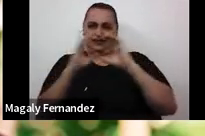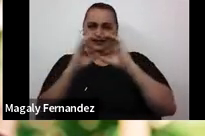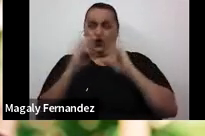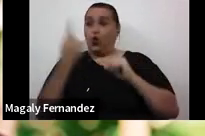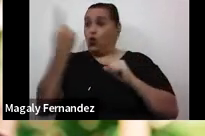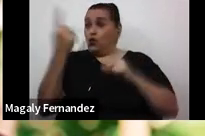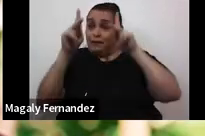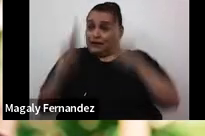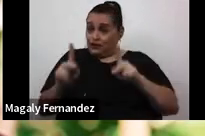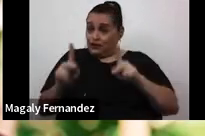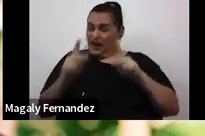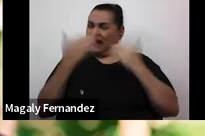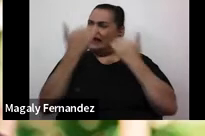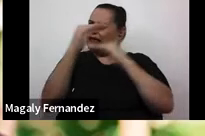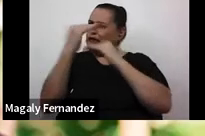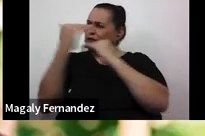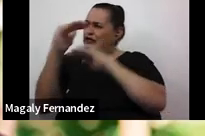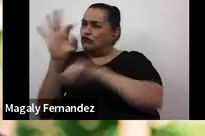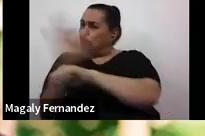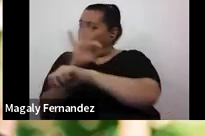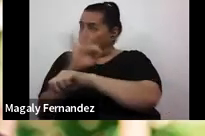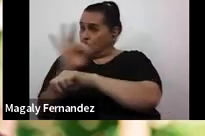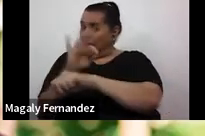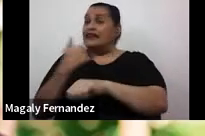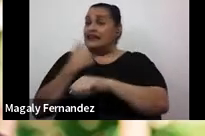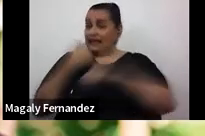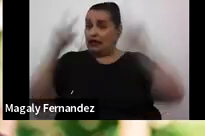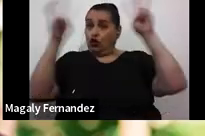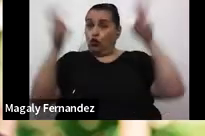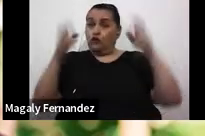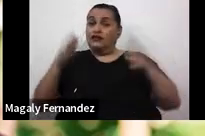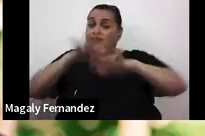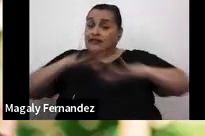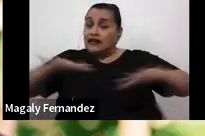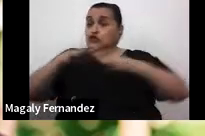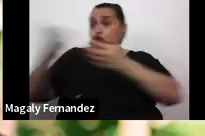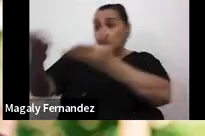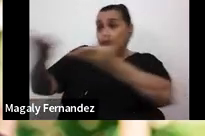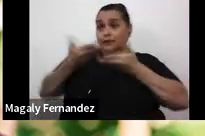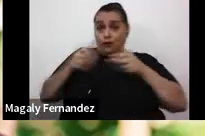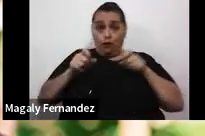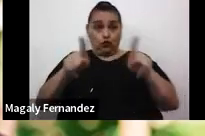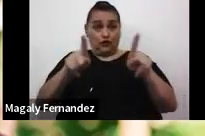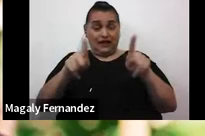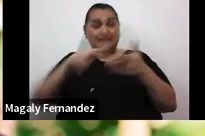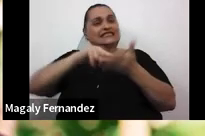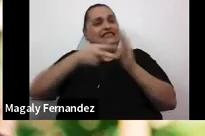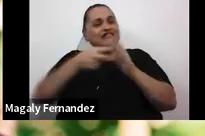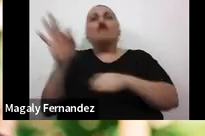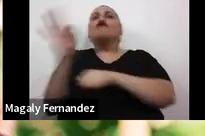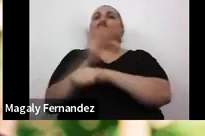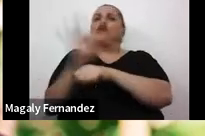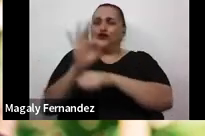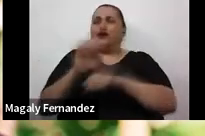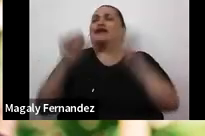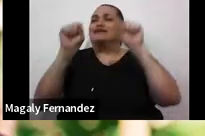una limitación funcional tiene un contexto que le ofrece oportunidades hablamos de que es funcional y no